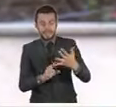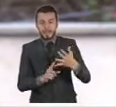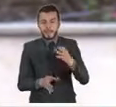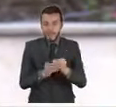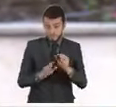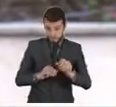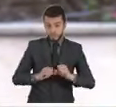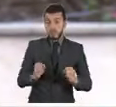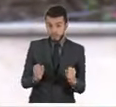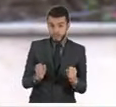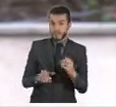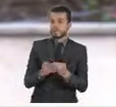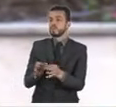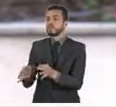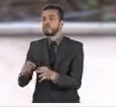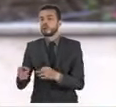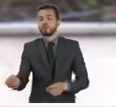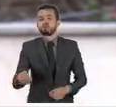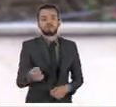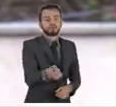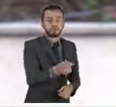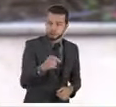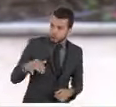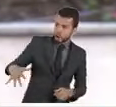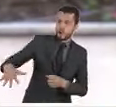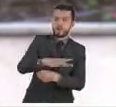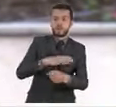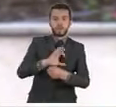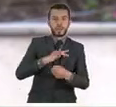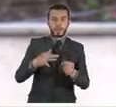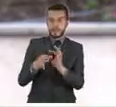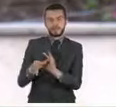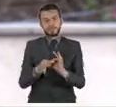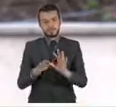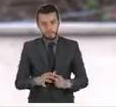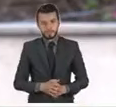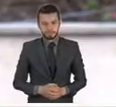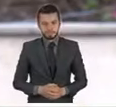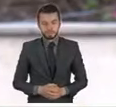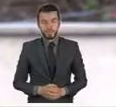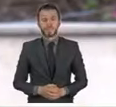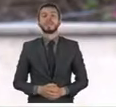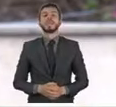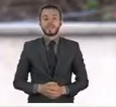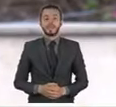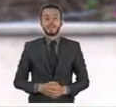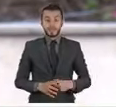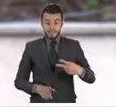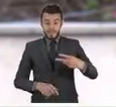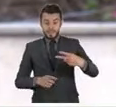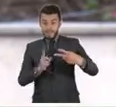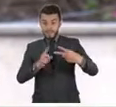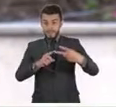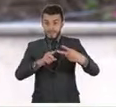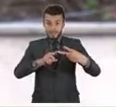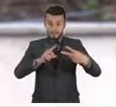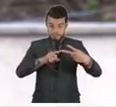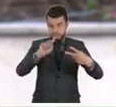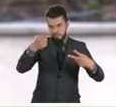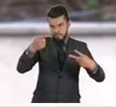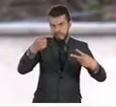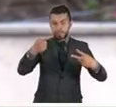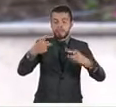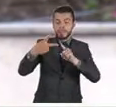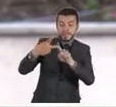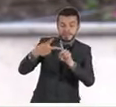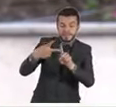como desde los municipios circunvecinos y la región. El segundo componente que integra ese planeamiento tiene que ver con